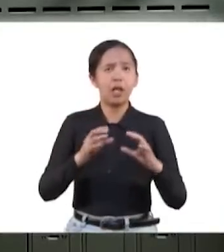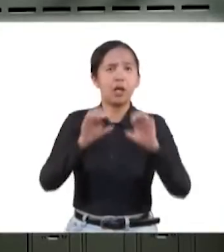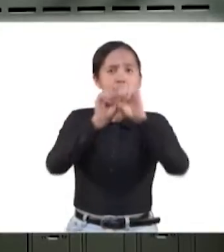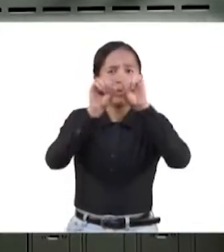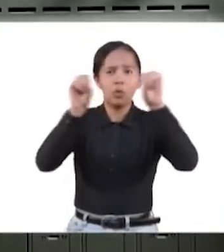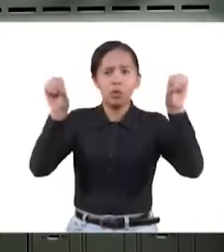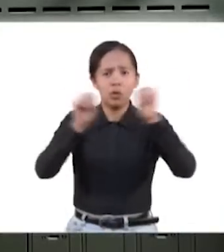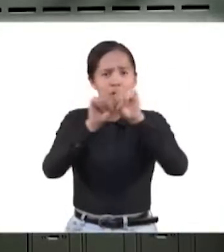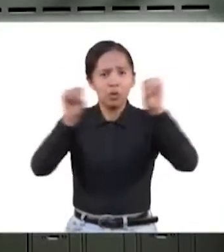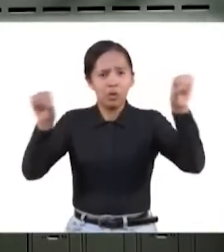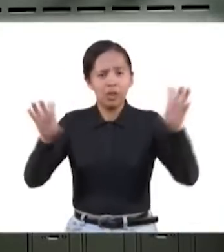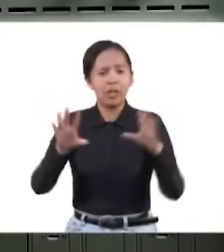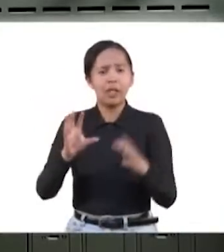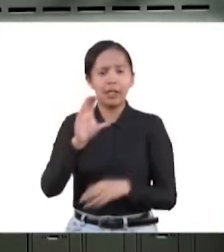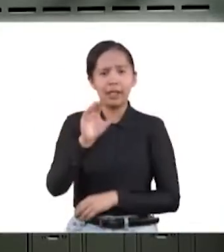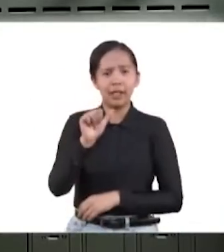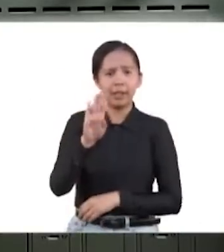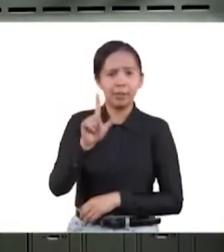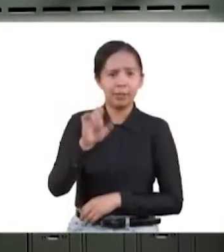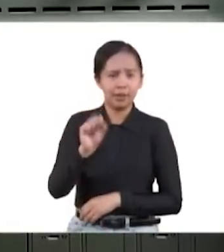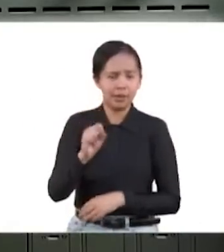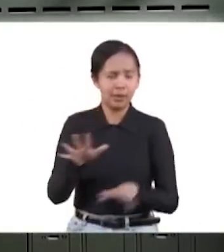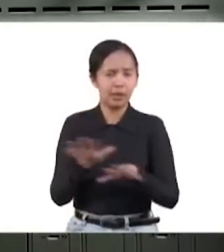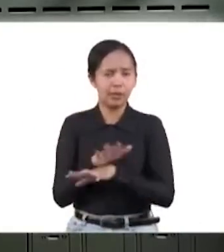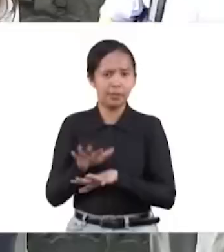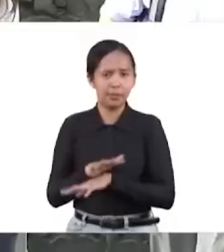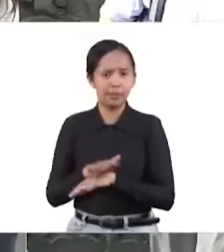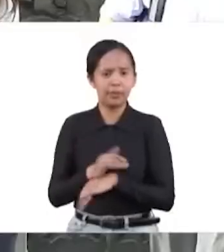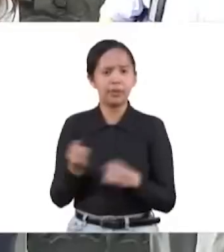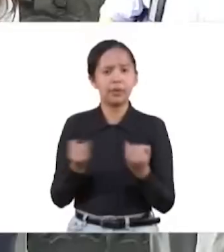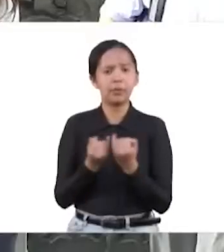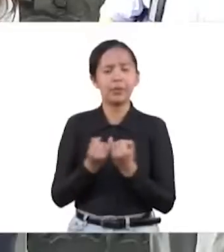los sistemas de tracción, alumbrado, baja tensión,